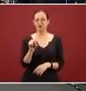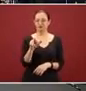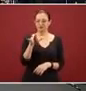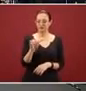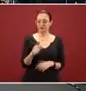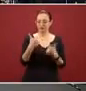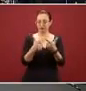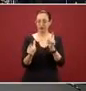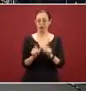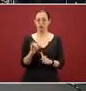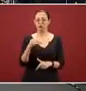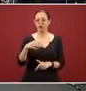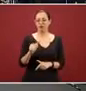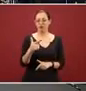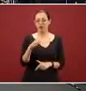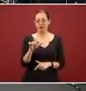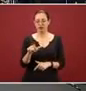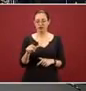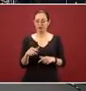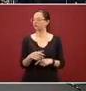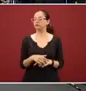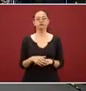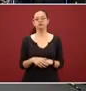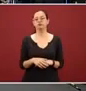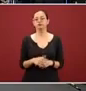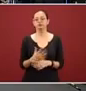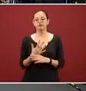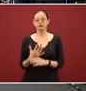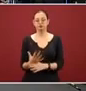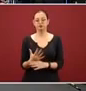Imagen. Se nos ha dicho que, en la realidad es